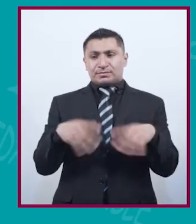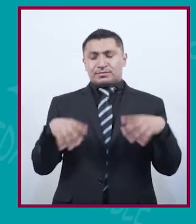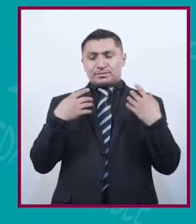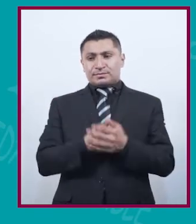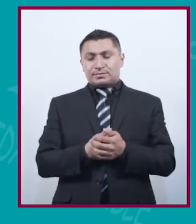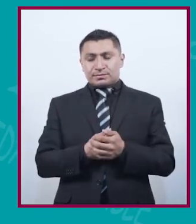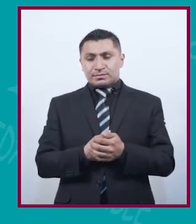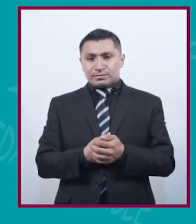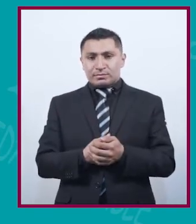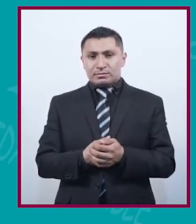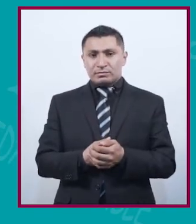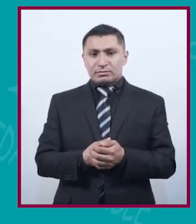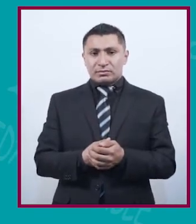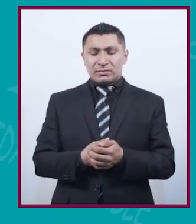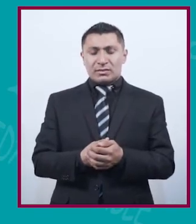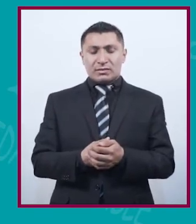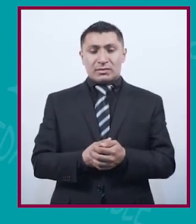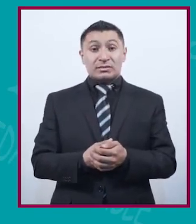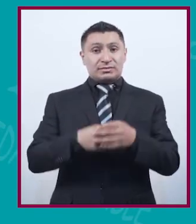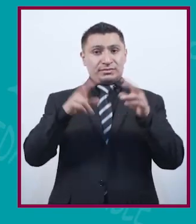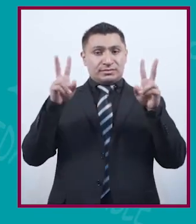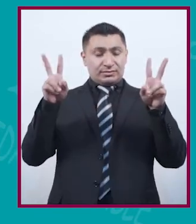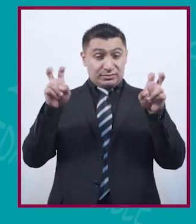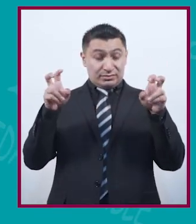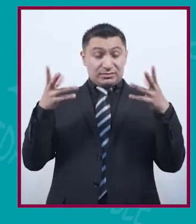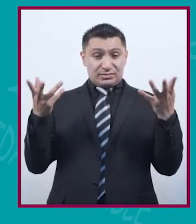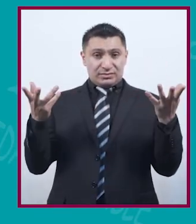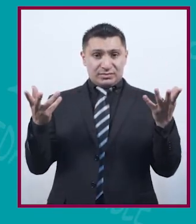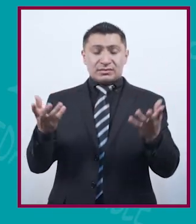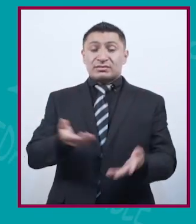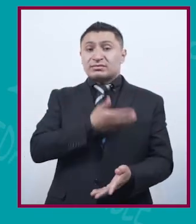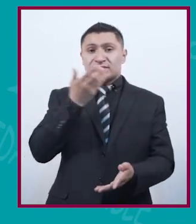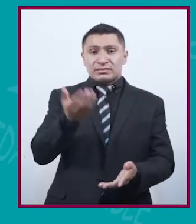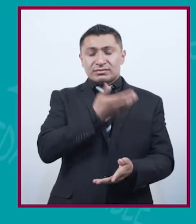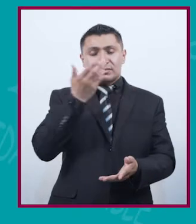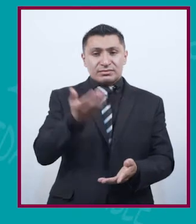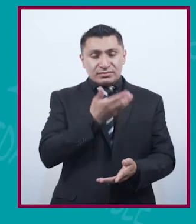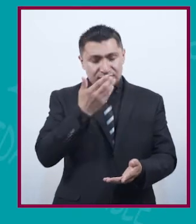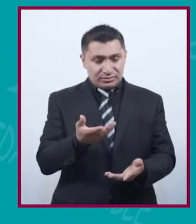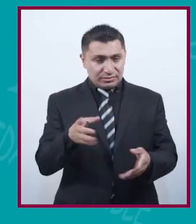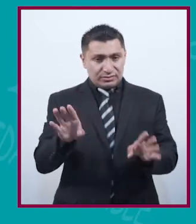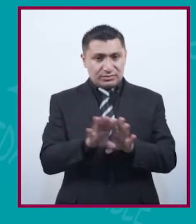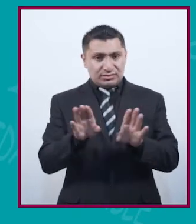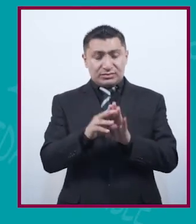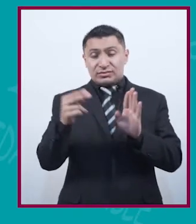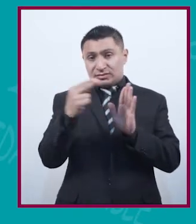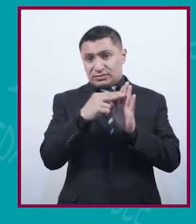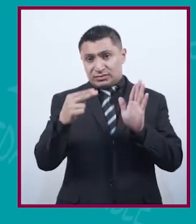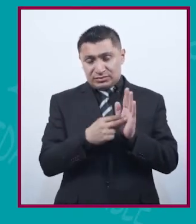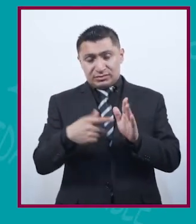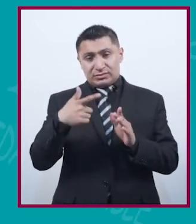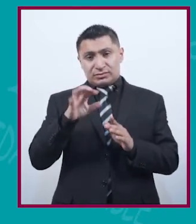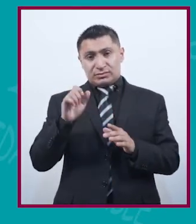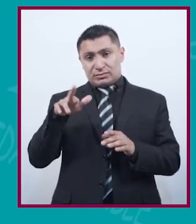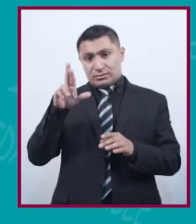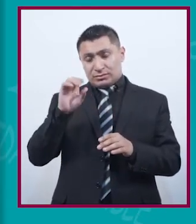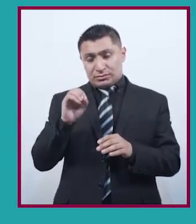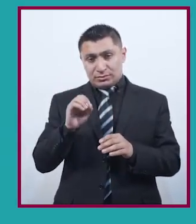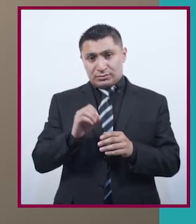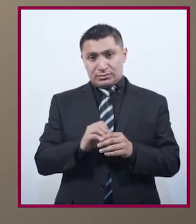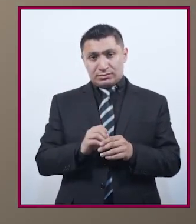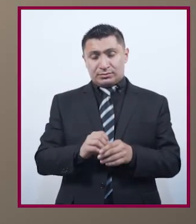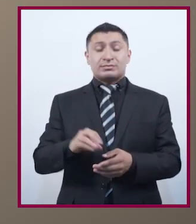manera, pues sobre todo el tema de las costumbres y digamos como de las normas de